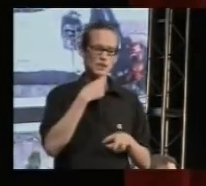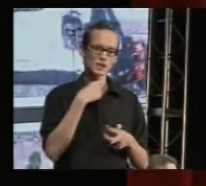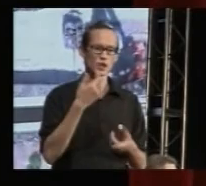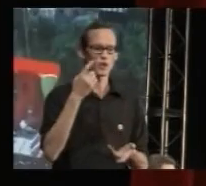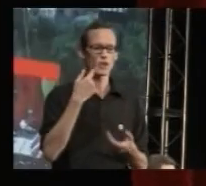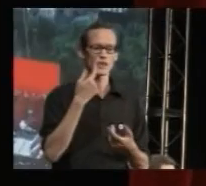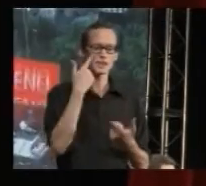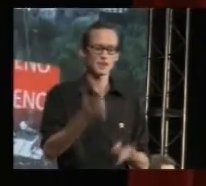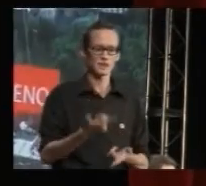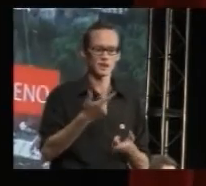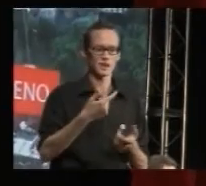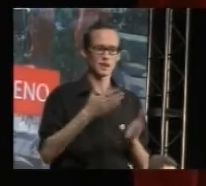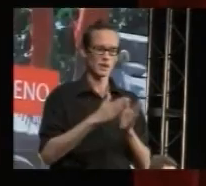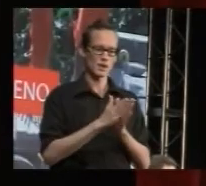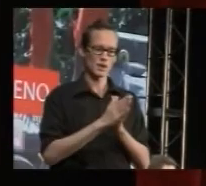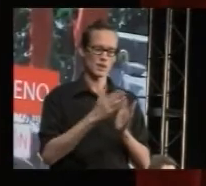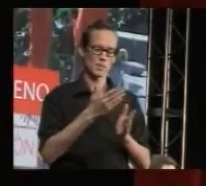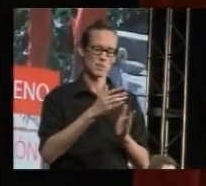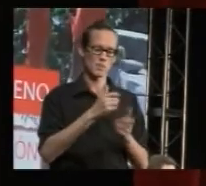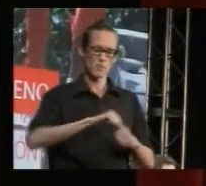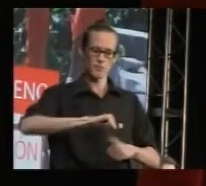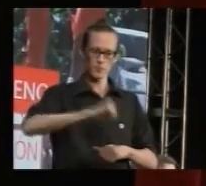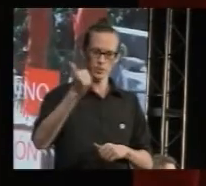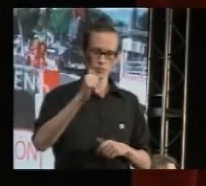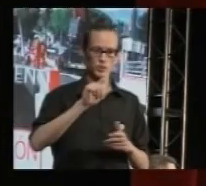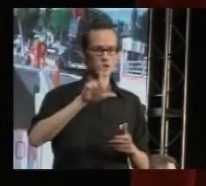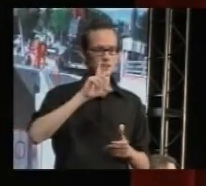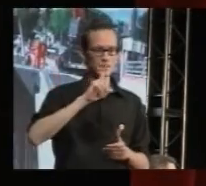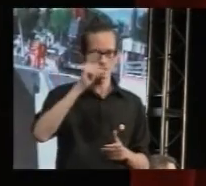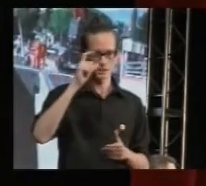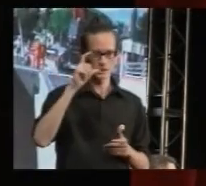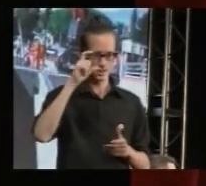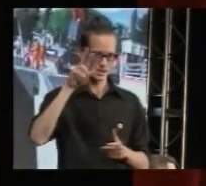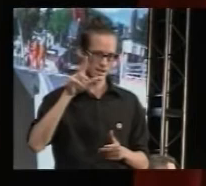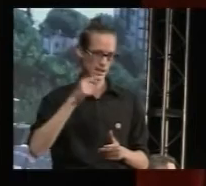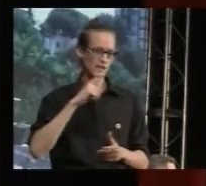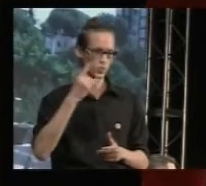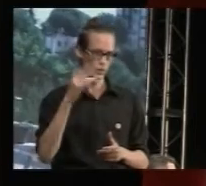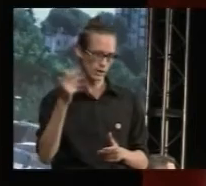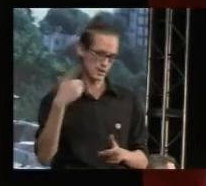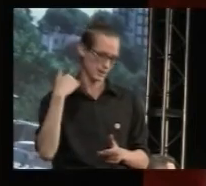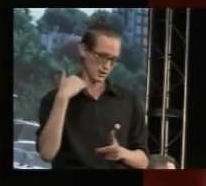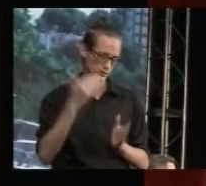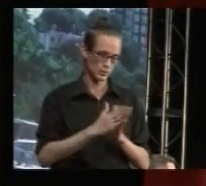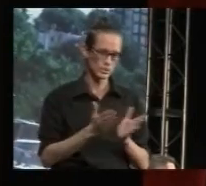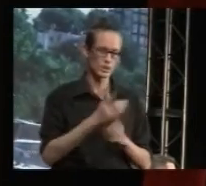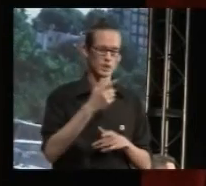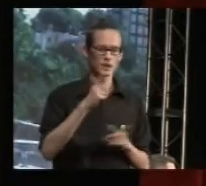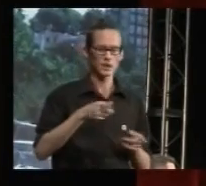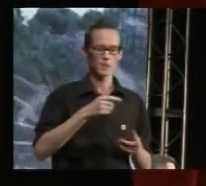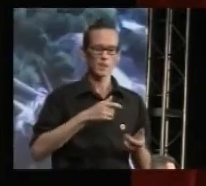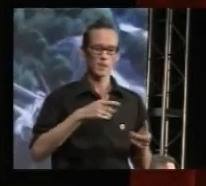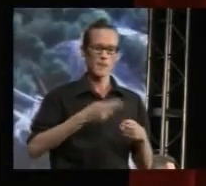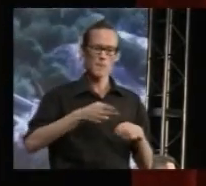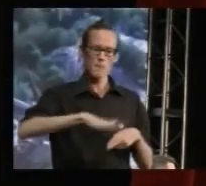de Literatura, el ciclo Cine Bajo las Estrellas y los ciclos Sumar Folclore, en el Juan L., Plaza y Tango en la Plaza de